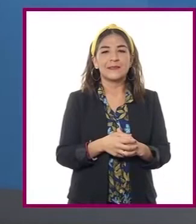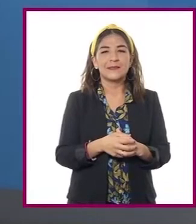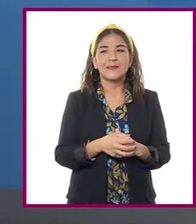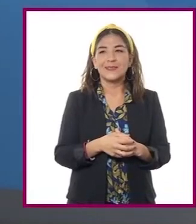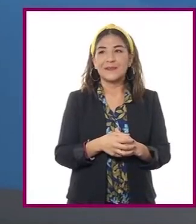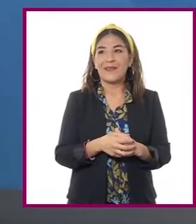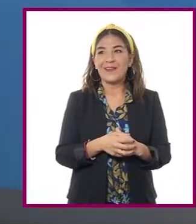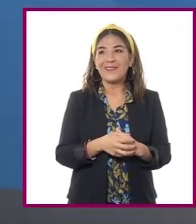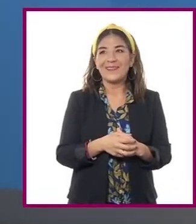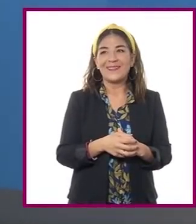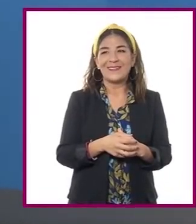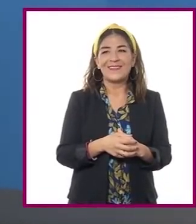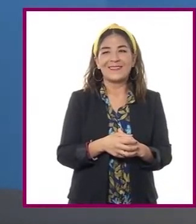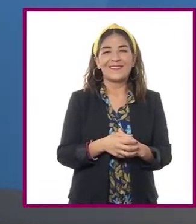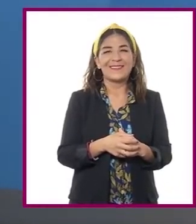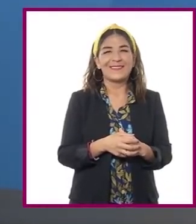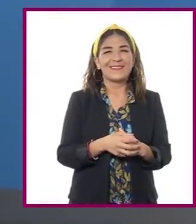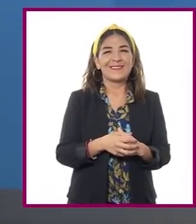Y